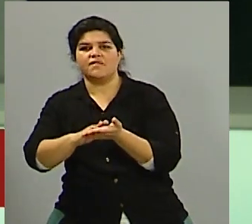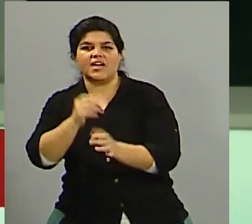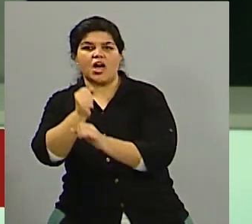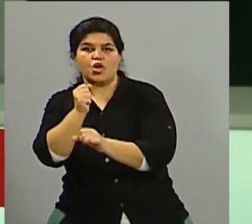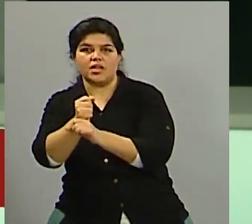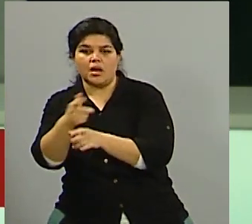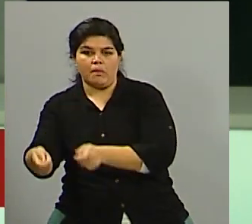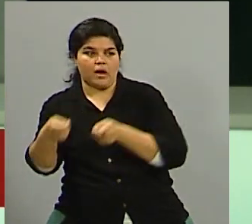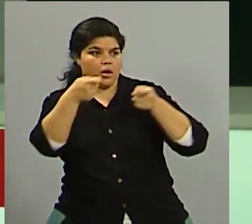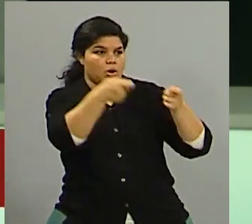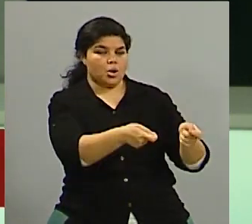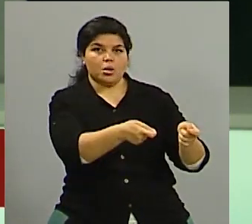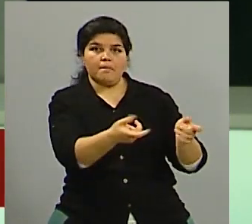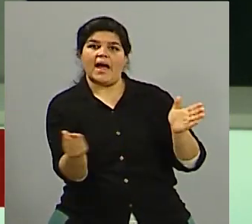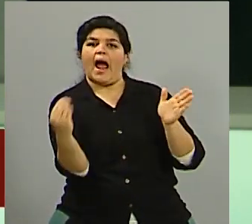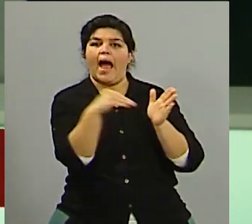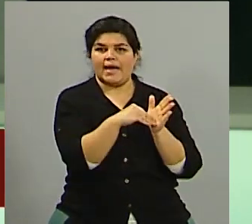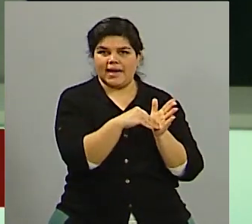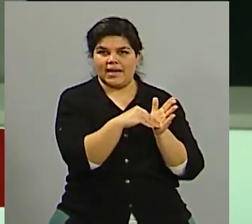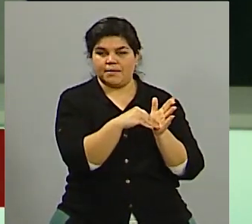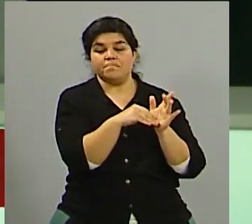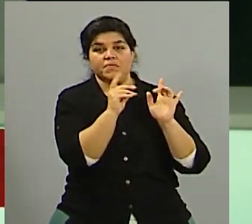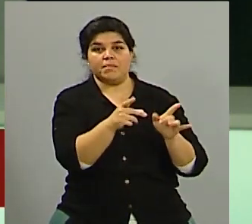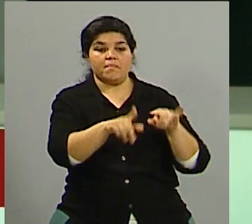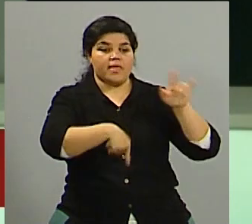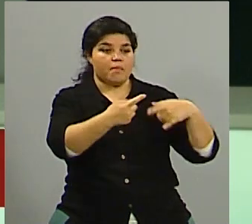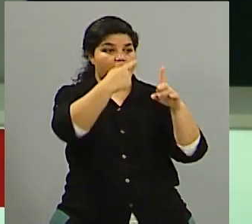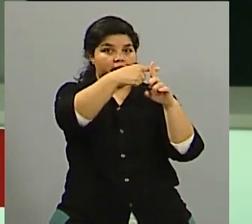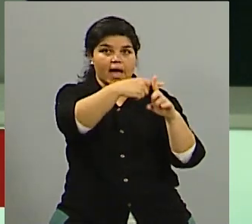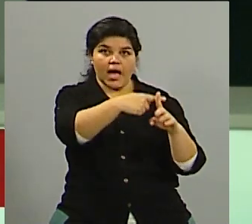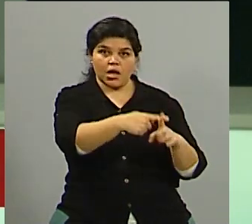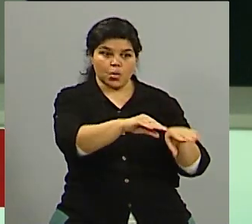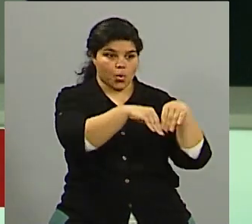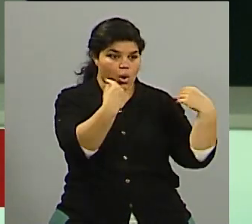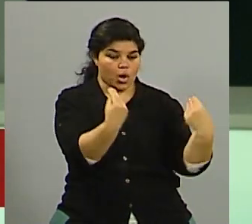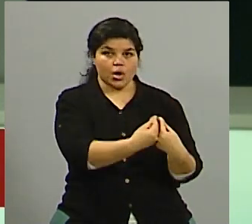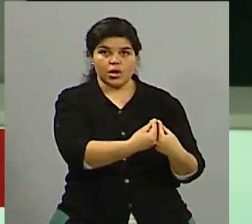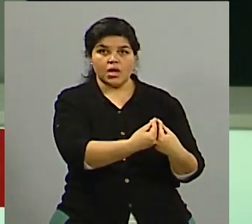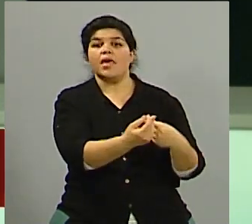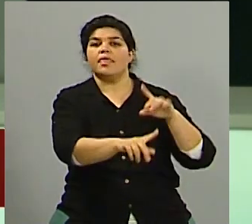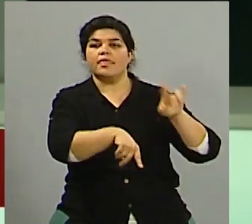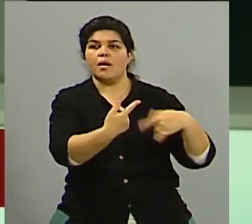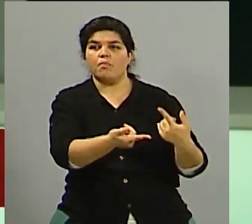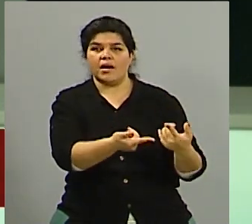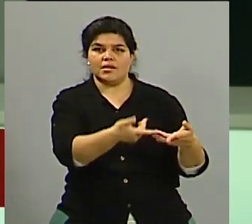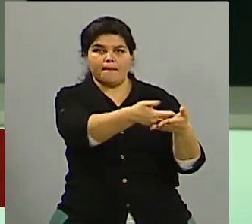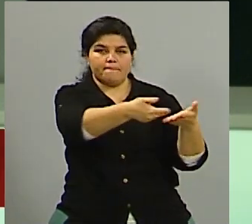eso, bueno, se hace un cálculo y ahí el beneficiario o la beneficiaria emite un volante electrónico de pago, un BEP.